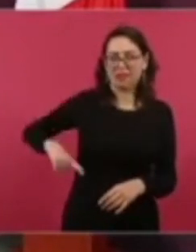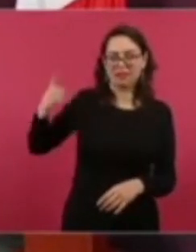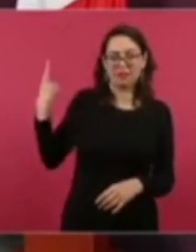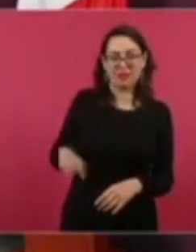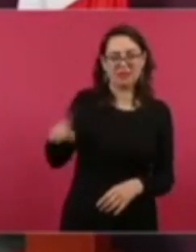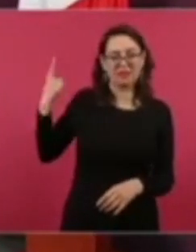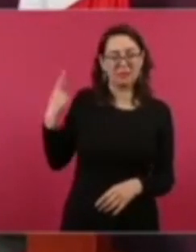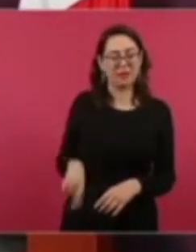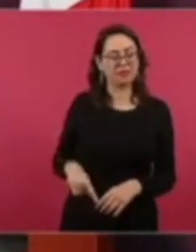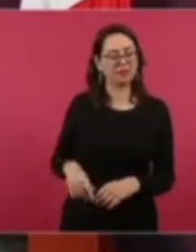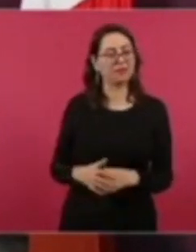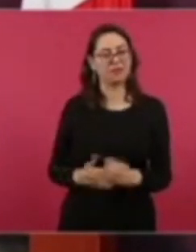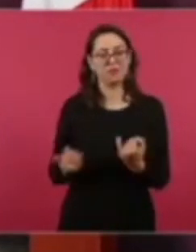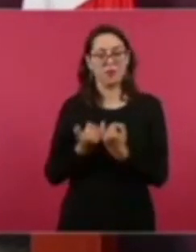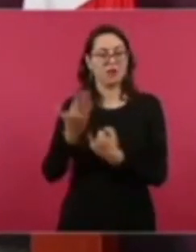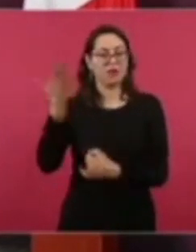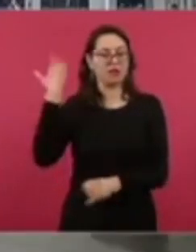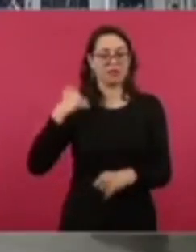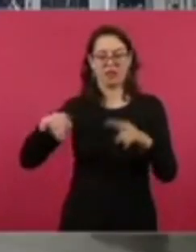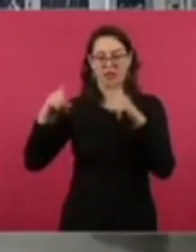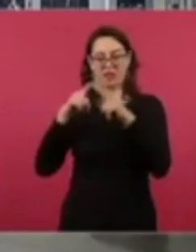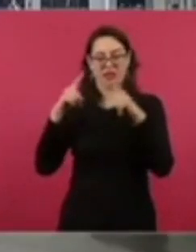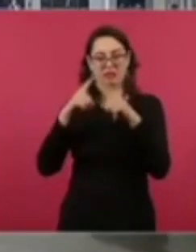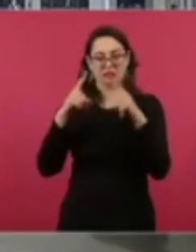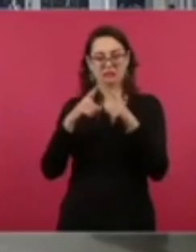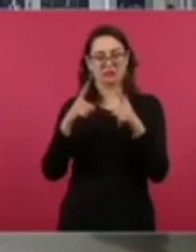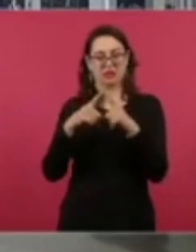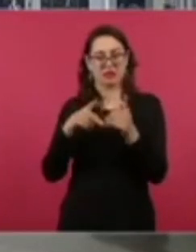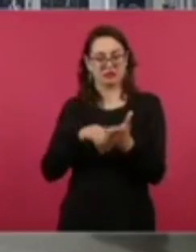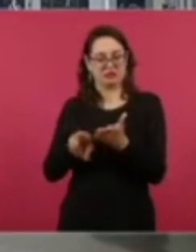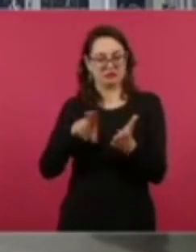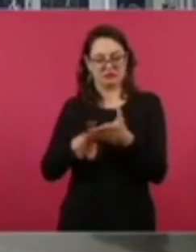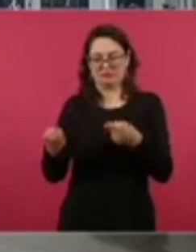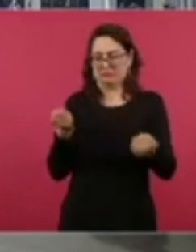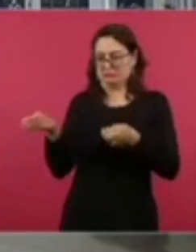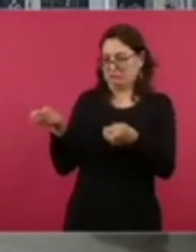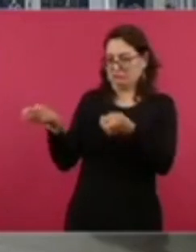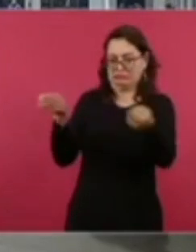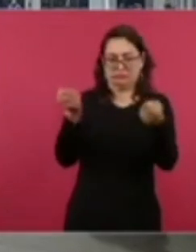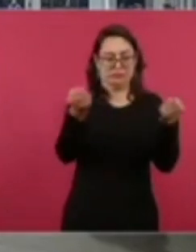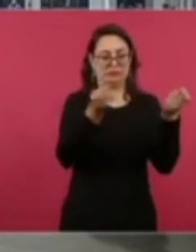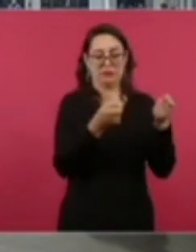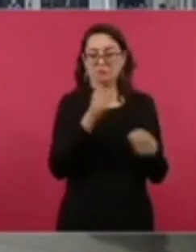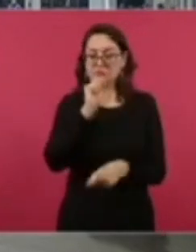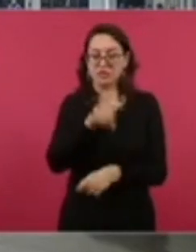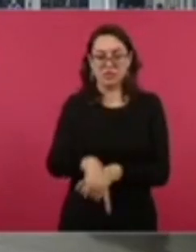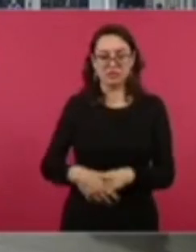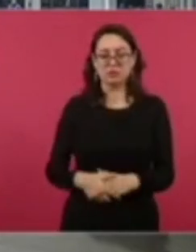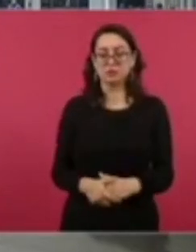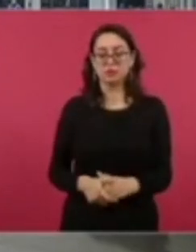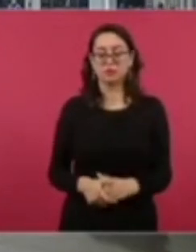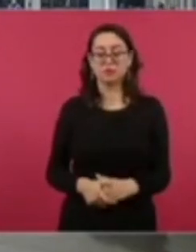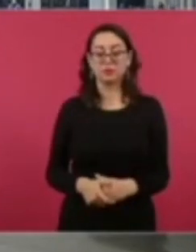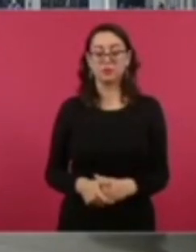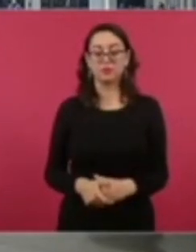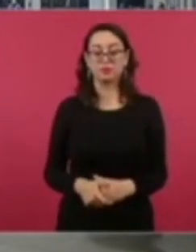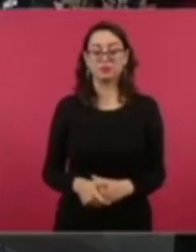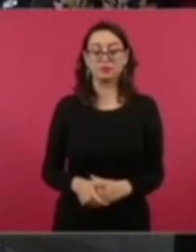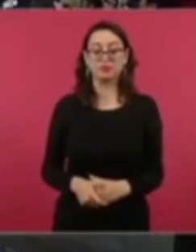¿Ustedes clarifiquen qué es lo que sí puede decir en las conferencias a partir de que inicie el periodo electoral? ¿O ya se van a